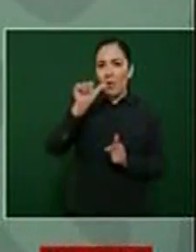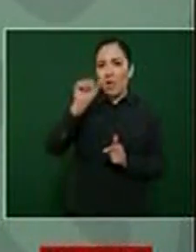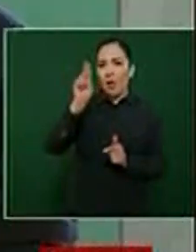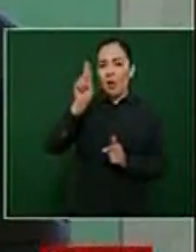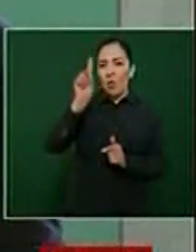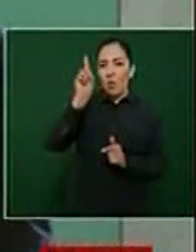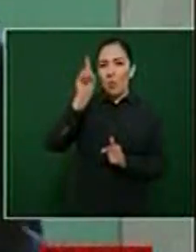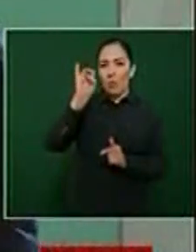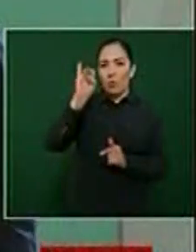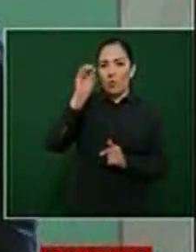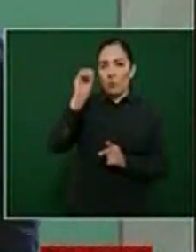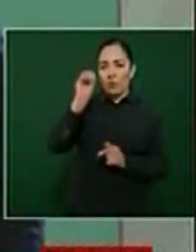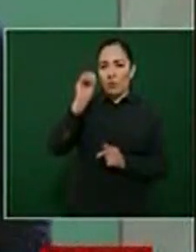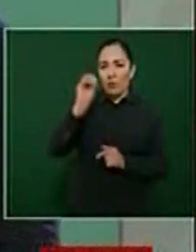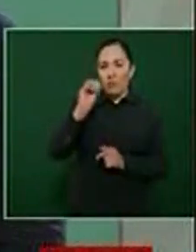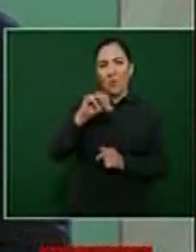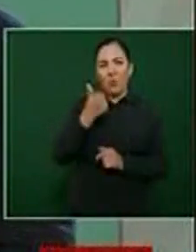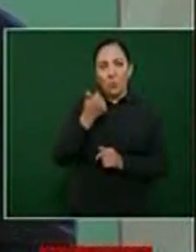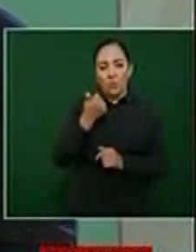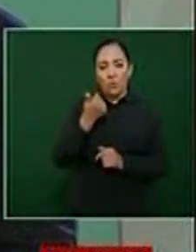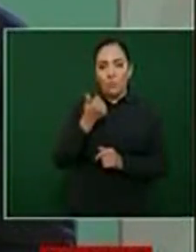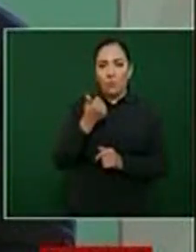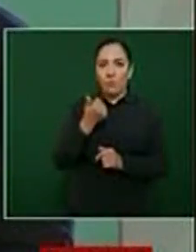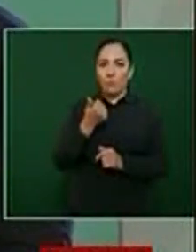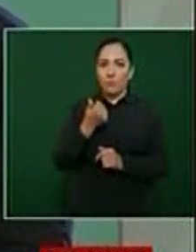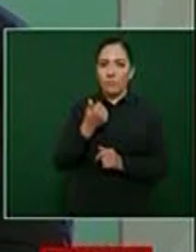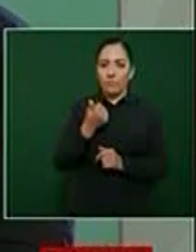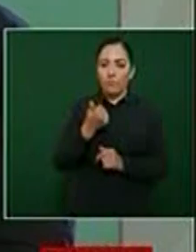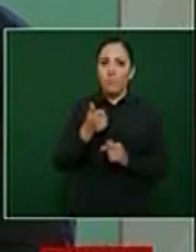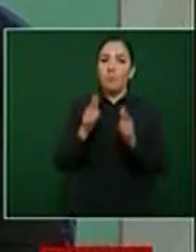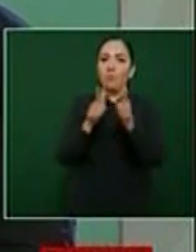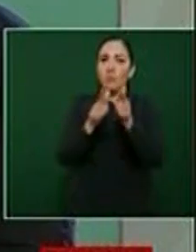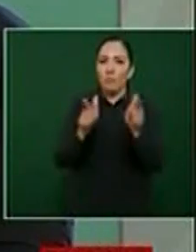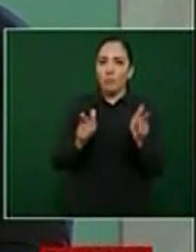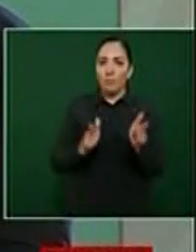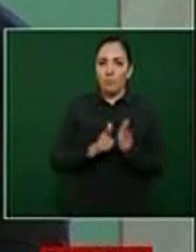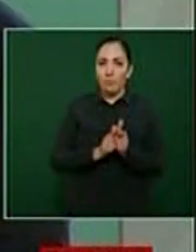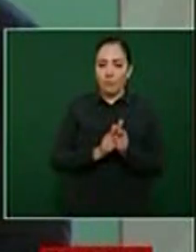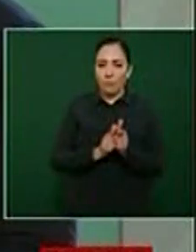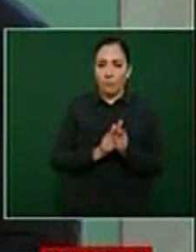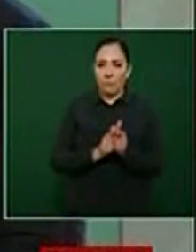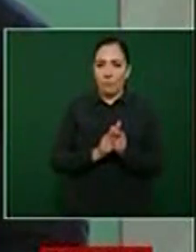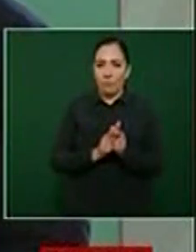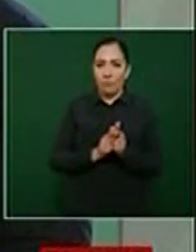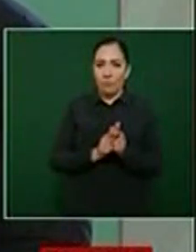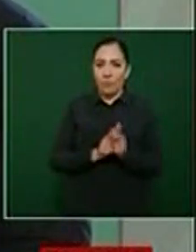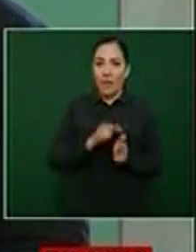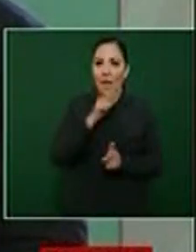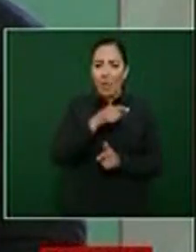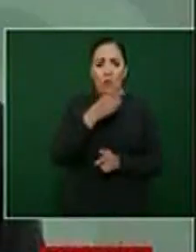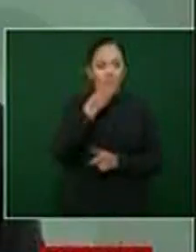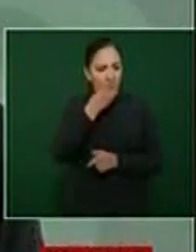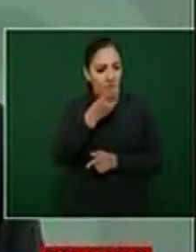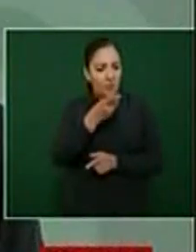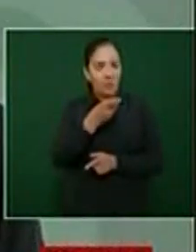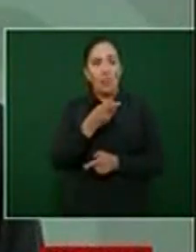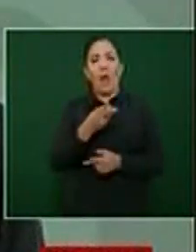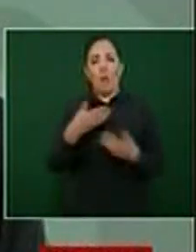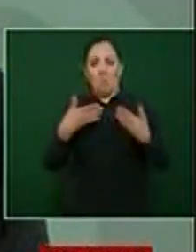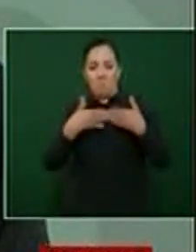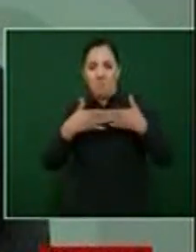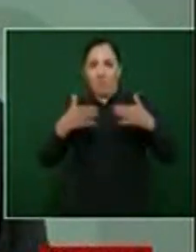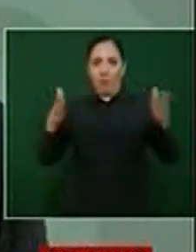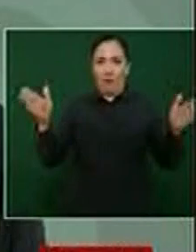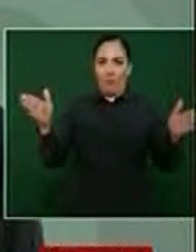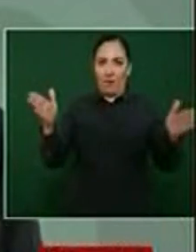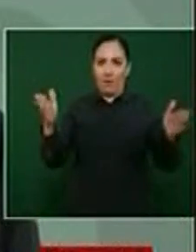más preocupados por lo que realmente preocupa a los periodistas, a las y los periodistas, que es el asesinato de